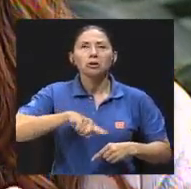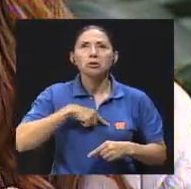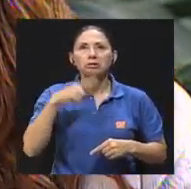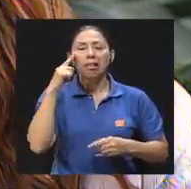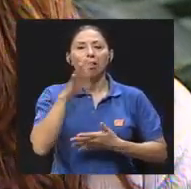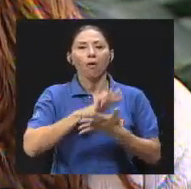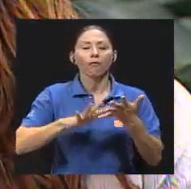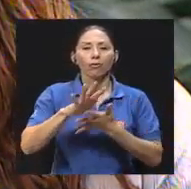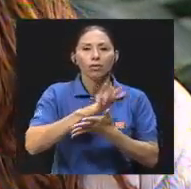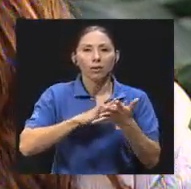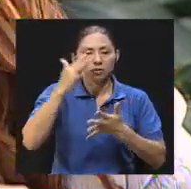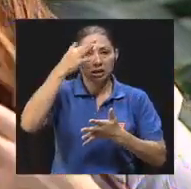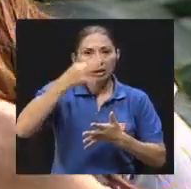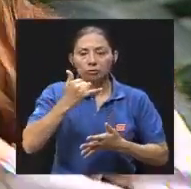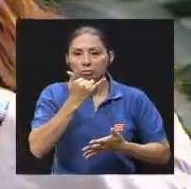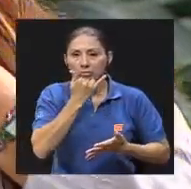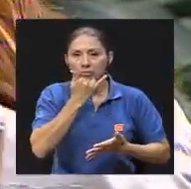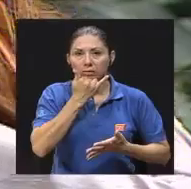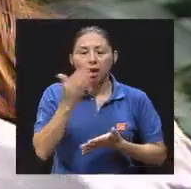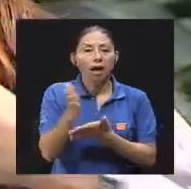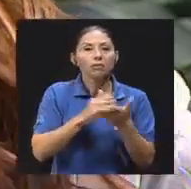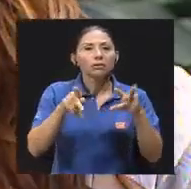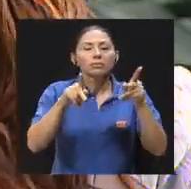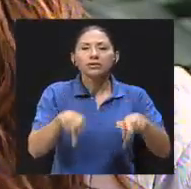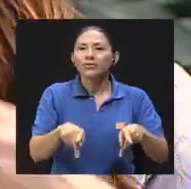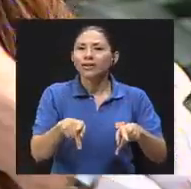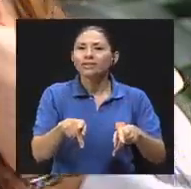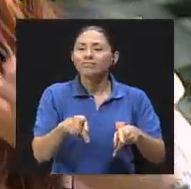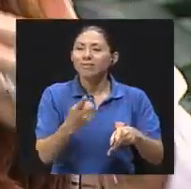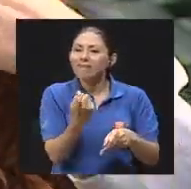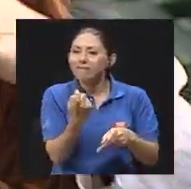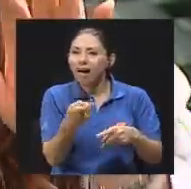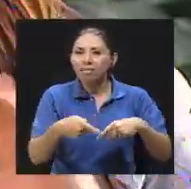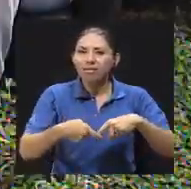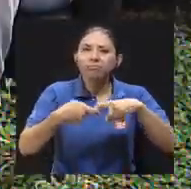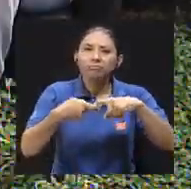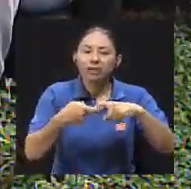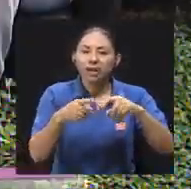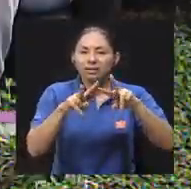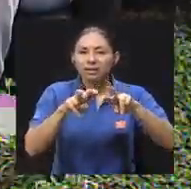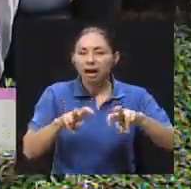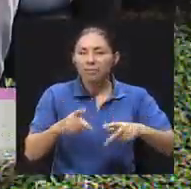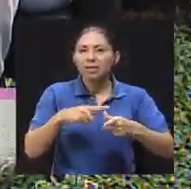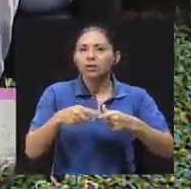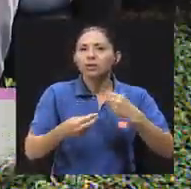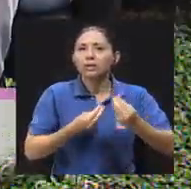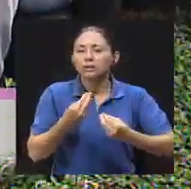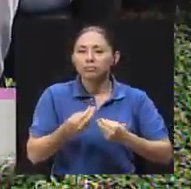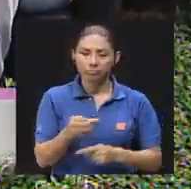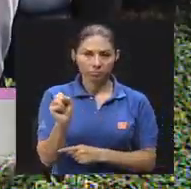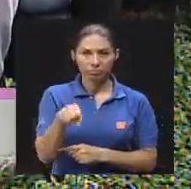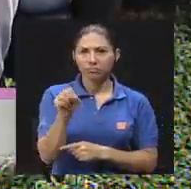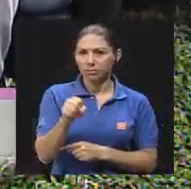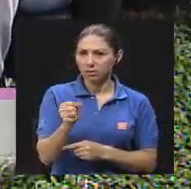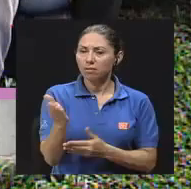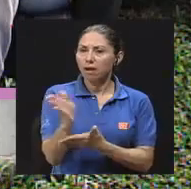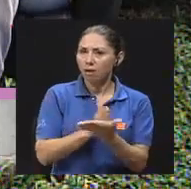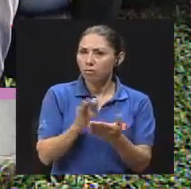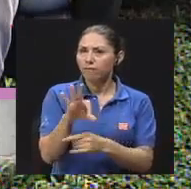puede alertar. Hay personas que dejan pasar este examen de gastroscopía, ¿verdad? Y pasan años. Claro que sí, hay